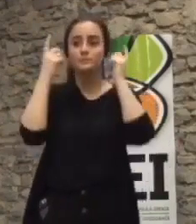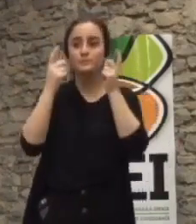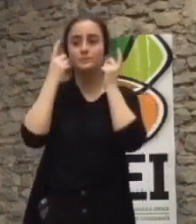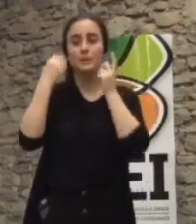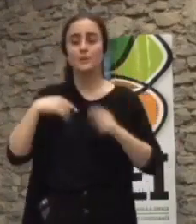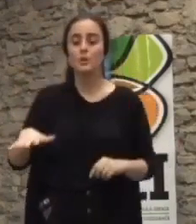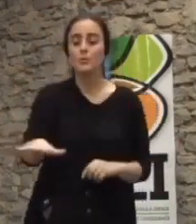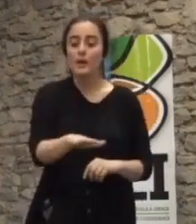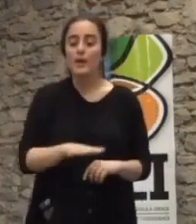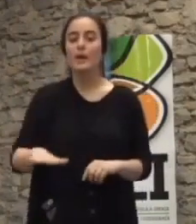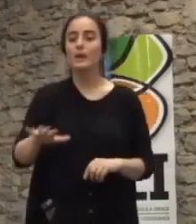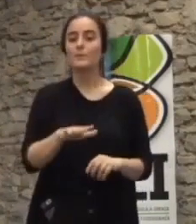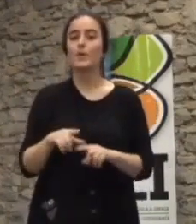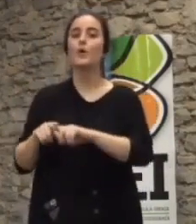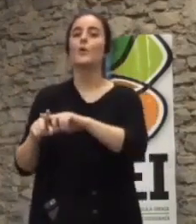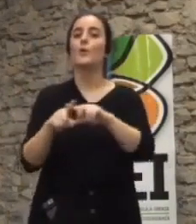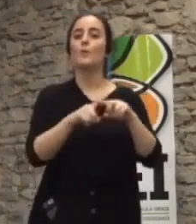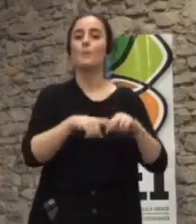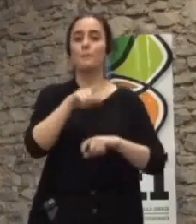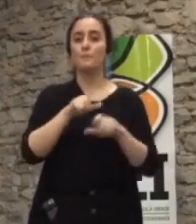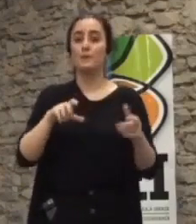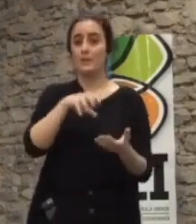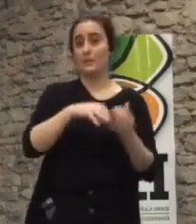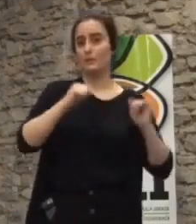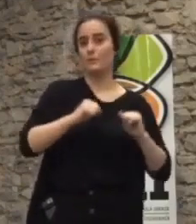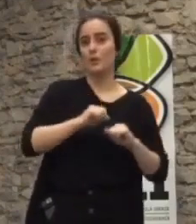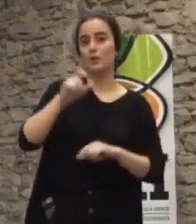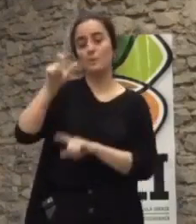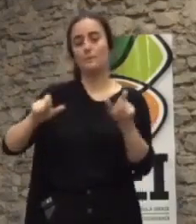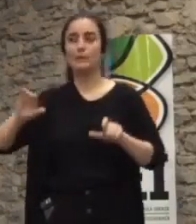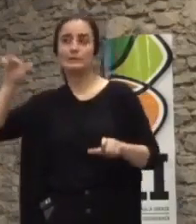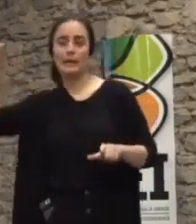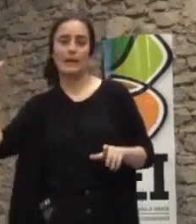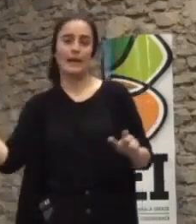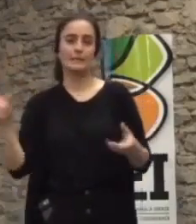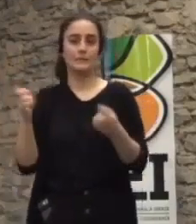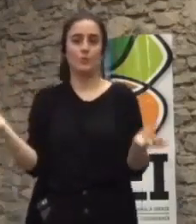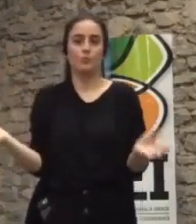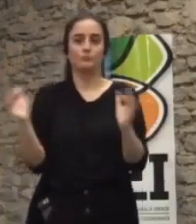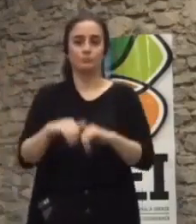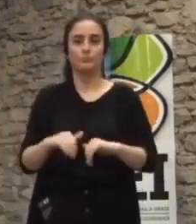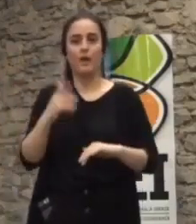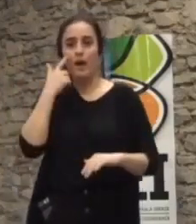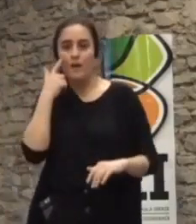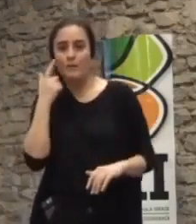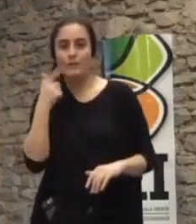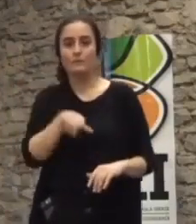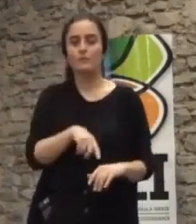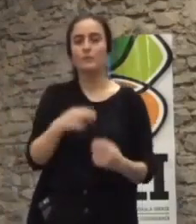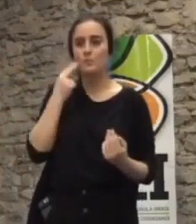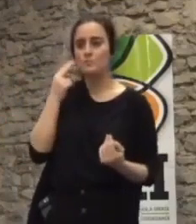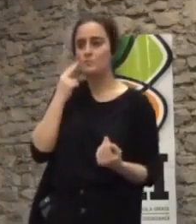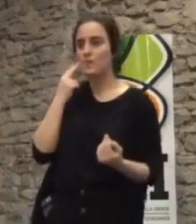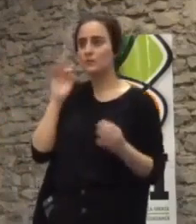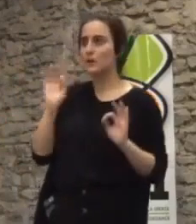compartir ese mismo espacio entre personas que están en estos centros y personas de origen extranjero. Muchos miedos o frenos que ellos podían tener se